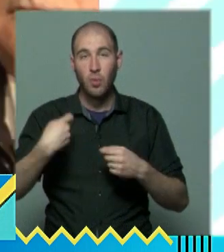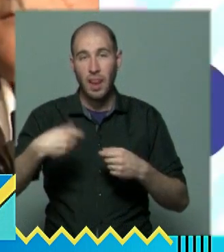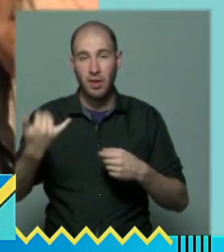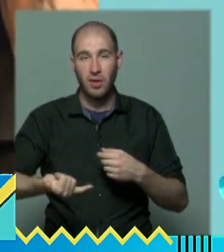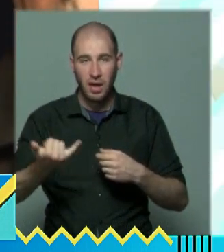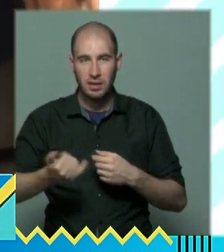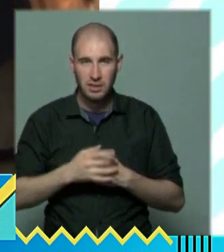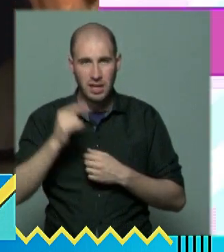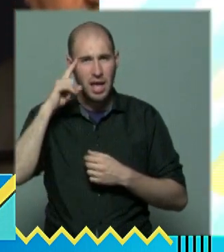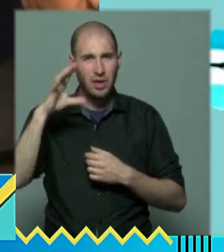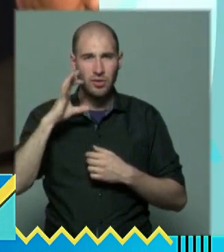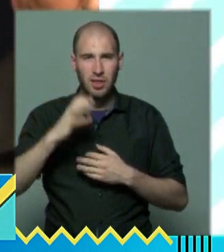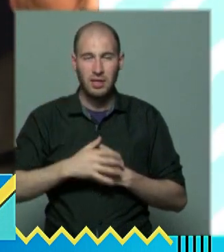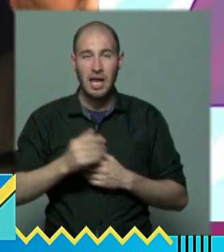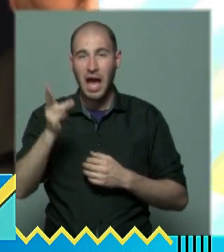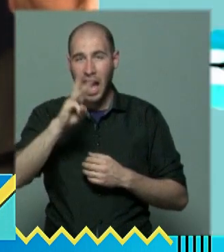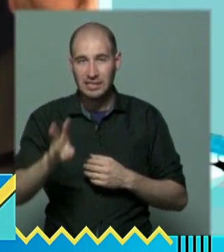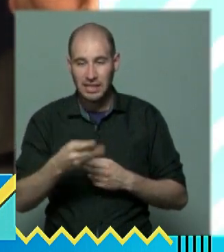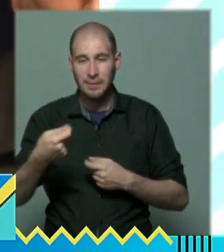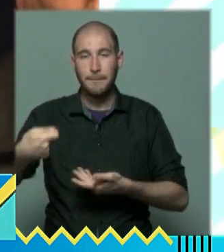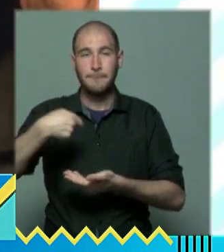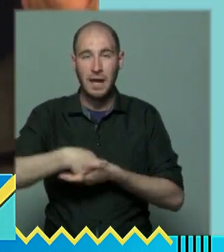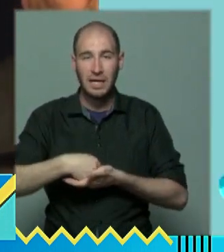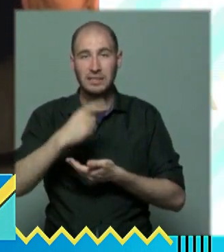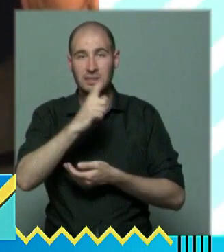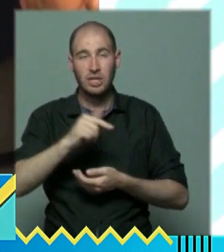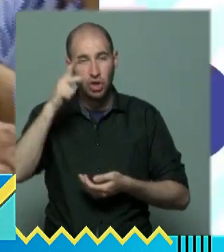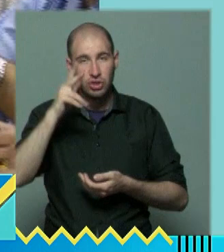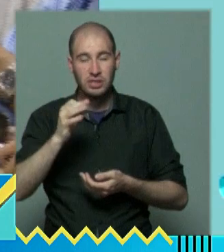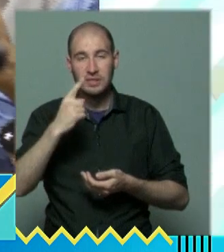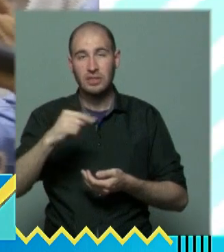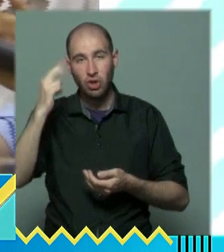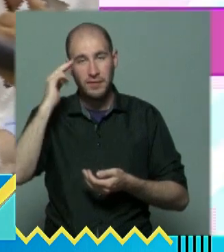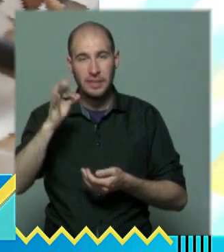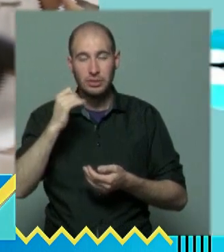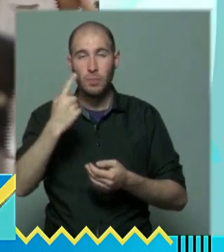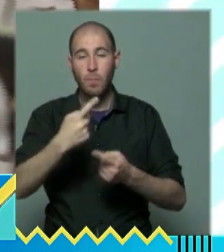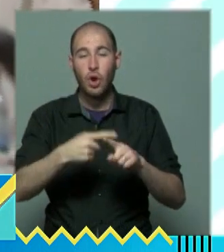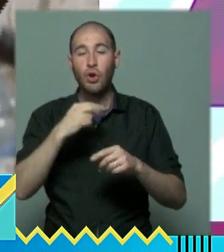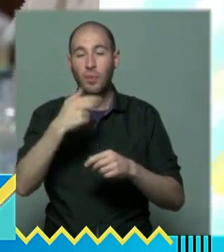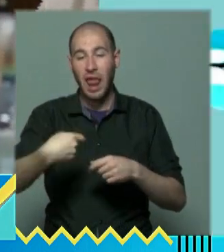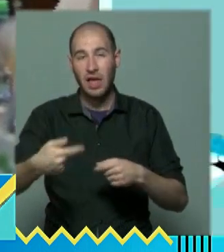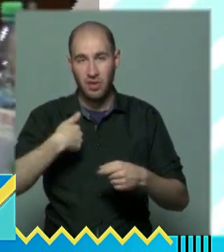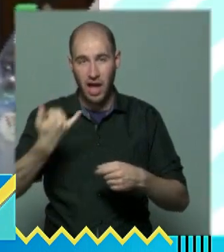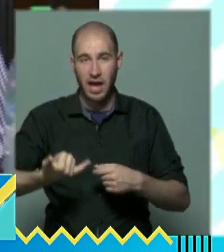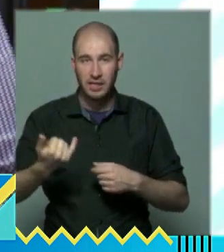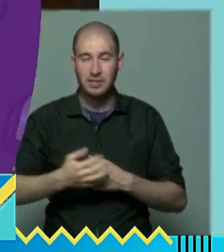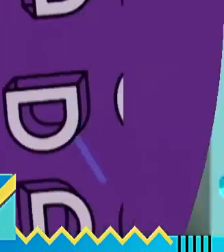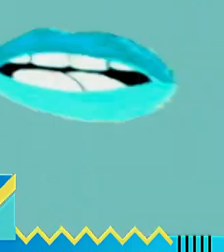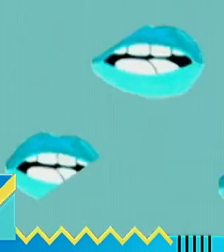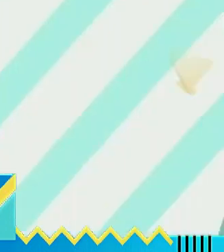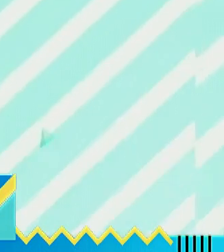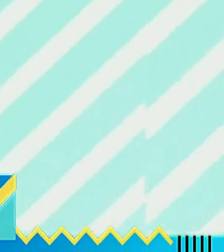jubilados. Recordar que ANSES nos deposita 180, 190 pesos por cada jubilado que nosotros tenemos, mientras que el mismo